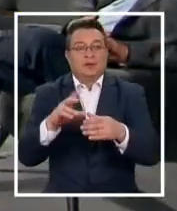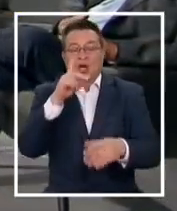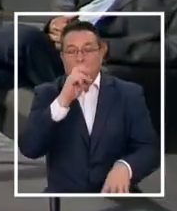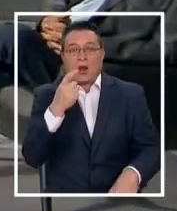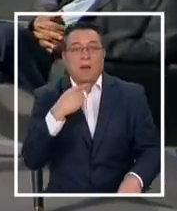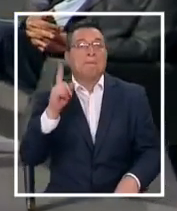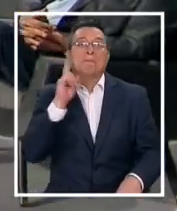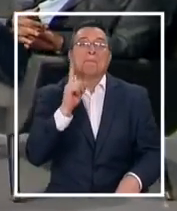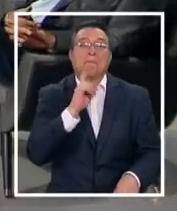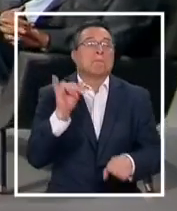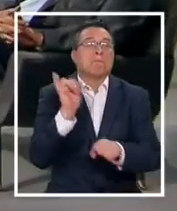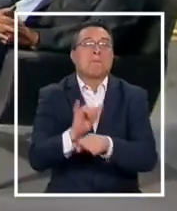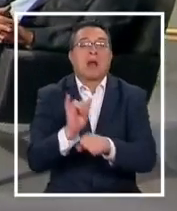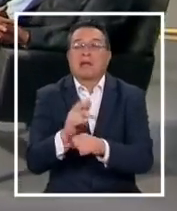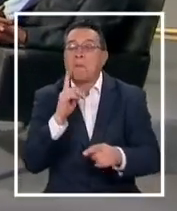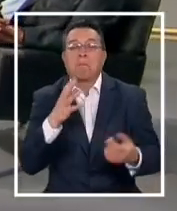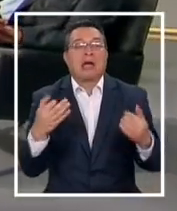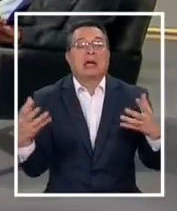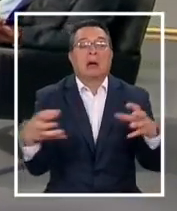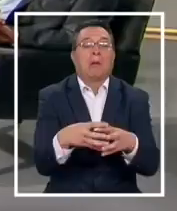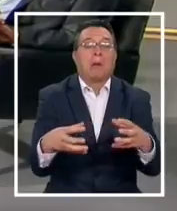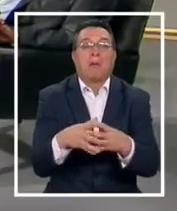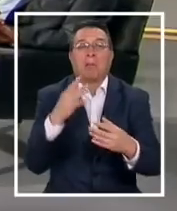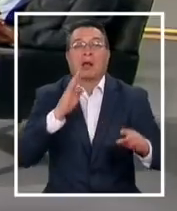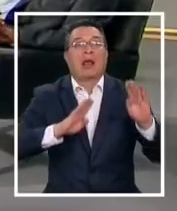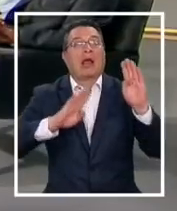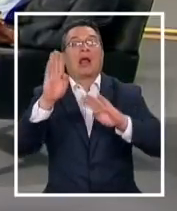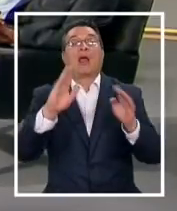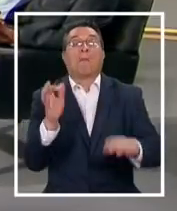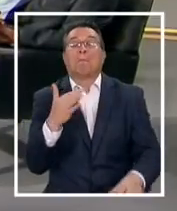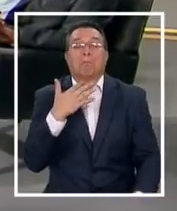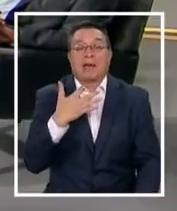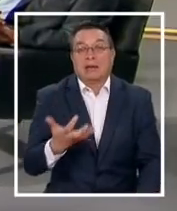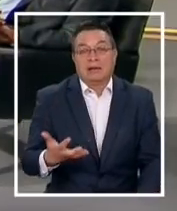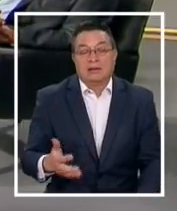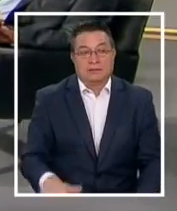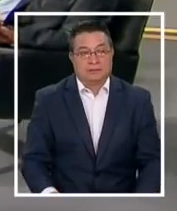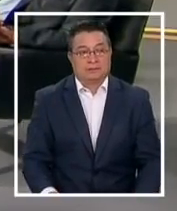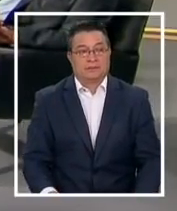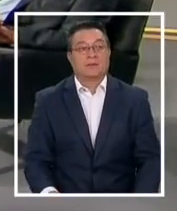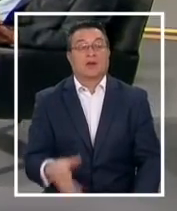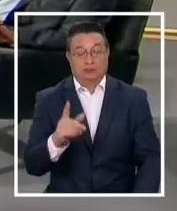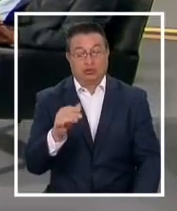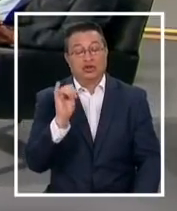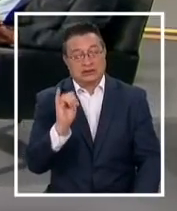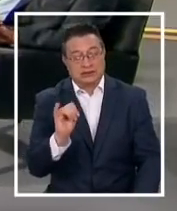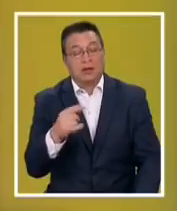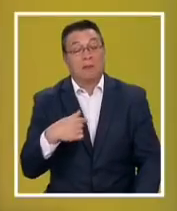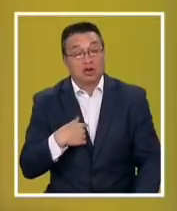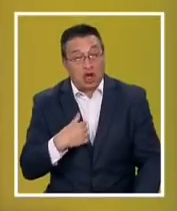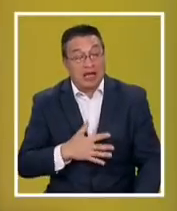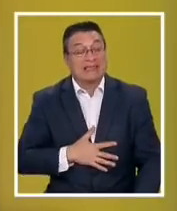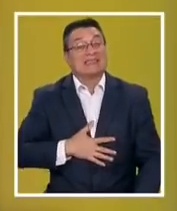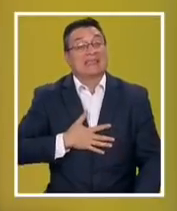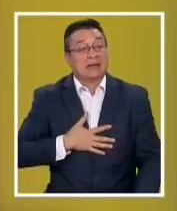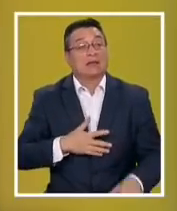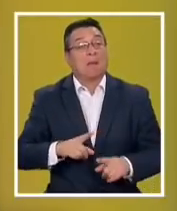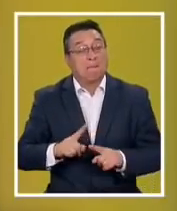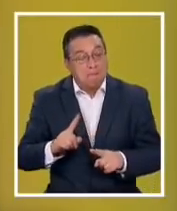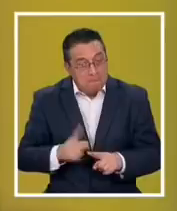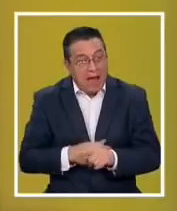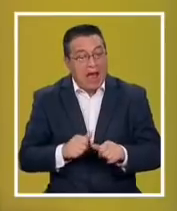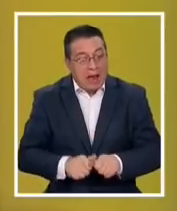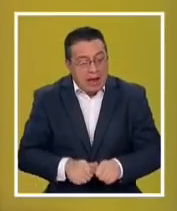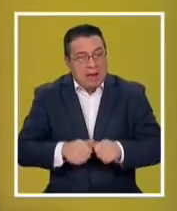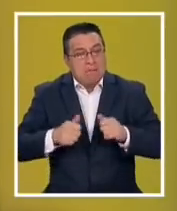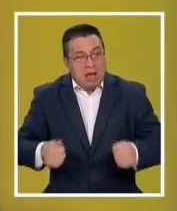máscara estas reuniones, ¿para qué se juntan los partidos? ¿Para qué se juntan los candidatos? ¿No existe ese acuerdo, vamos, ¿eh? Claro, pero es que no, yo siento que hay que hacer un esfuerzo más, porque si uno